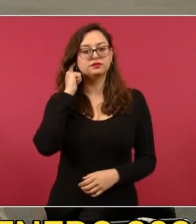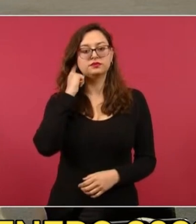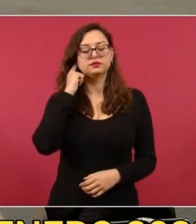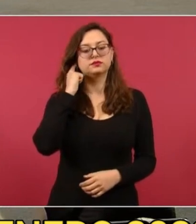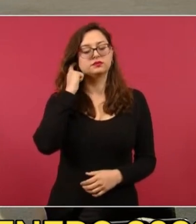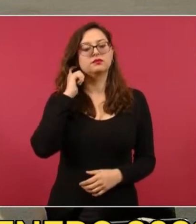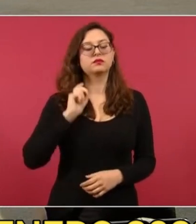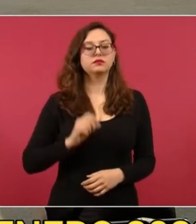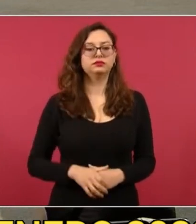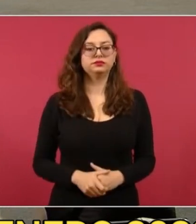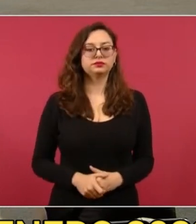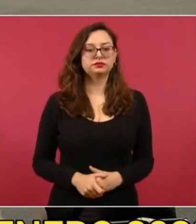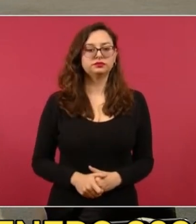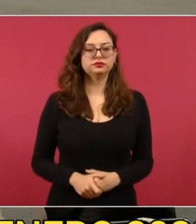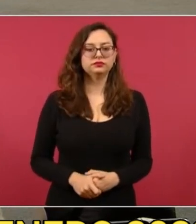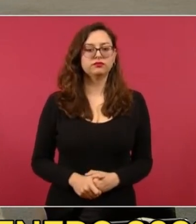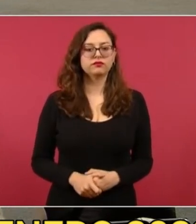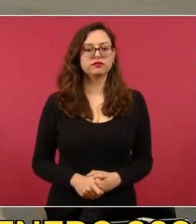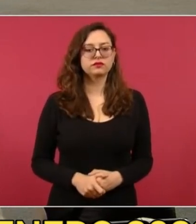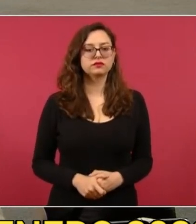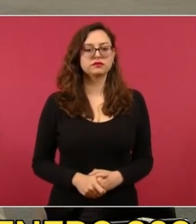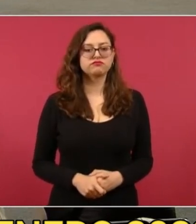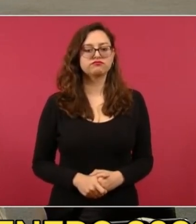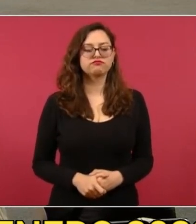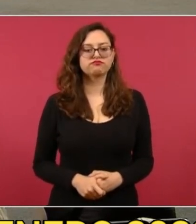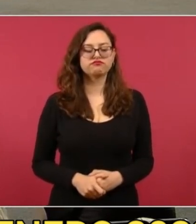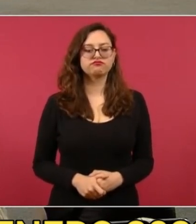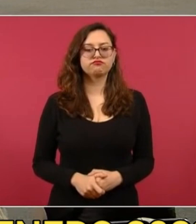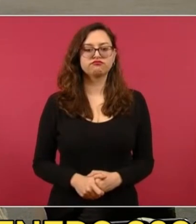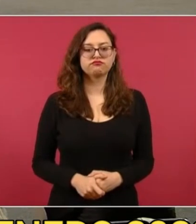Mire, mientras Guanajuato tiene